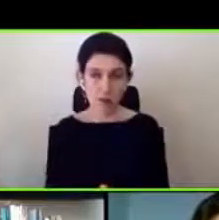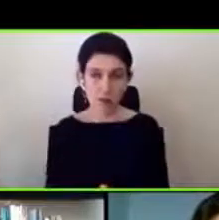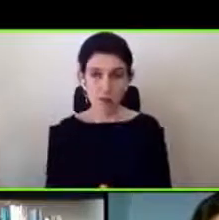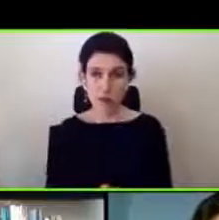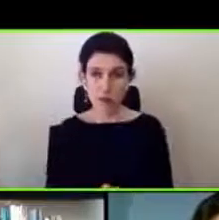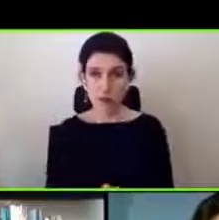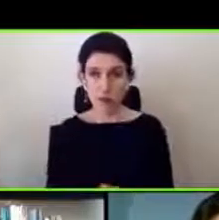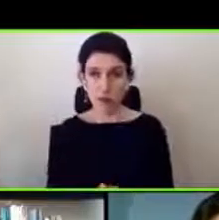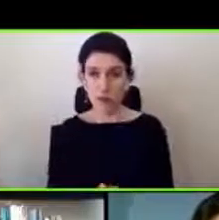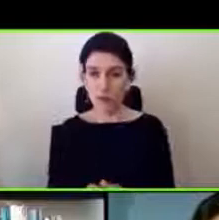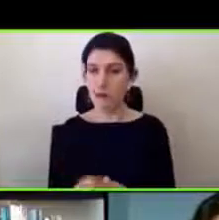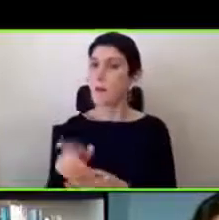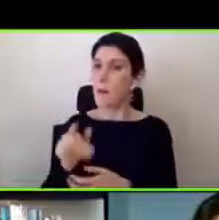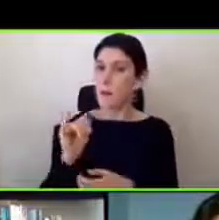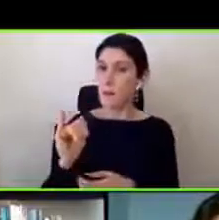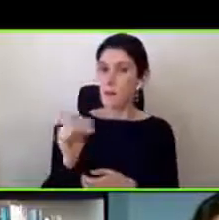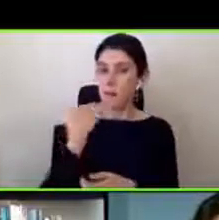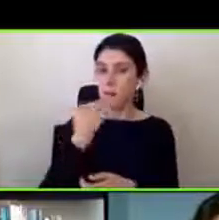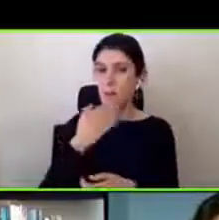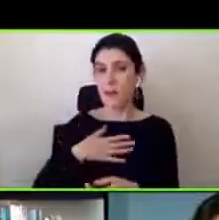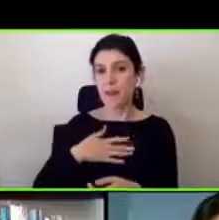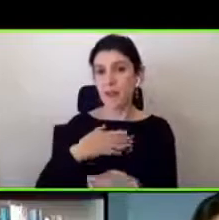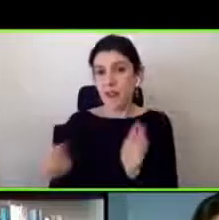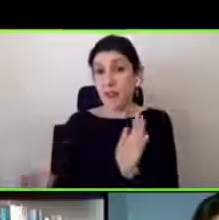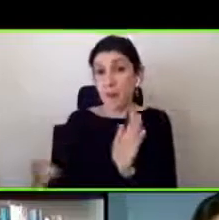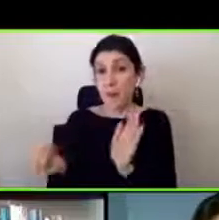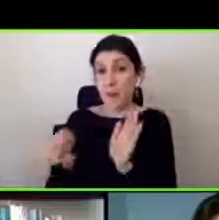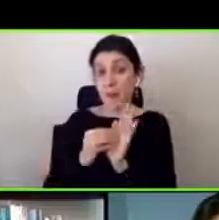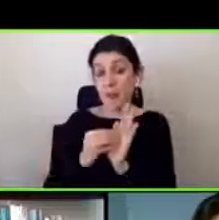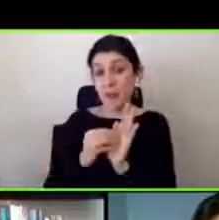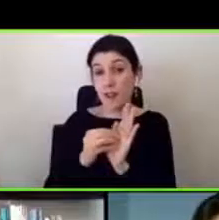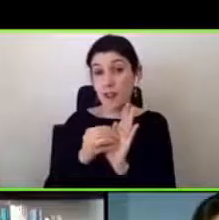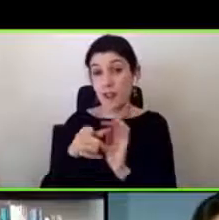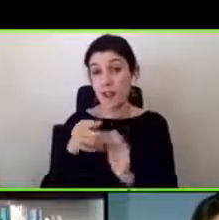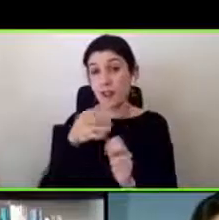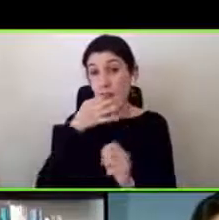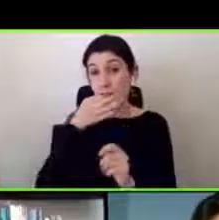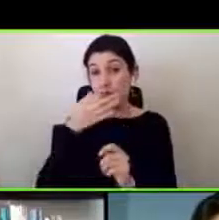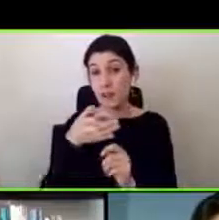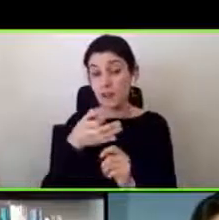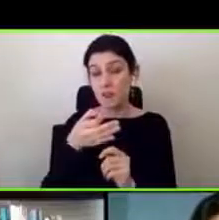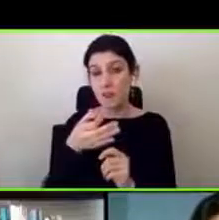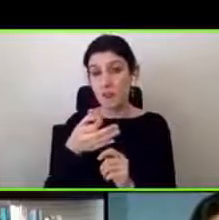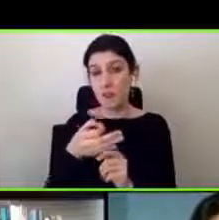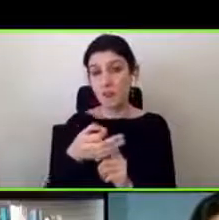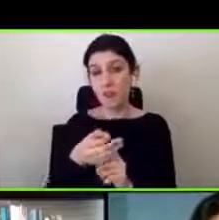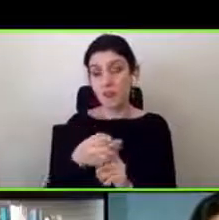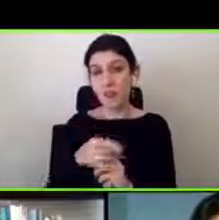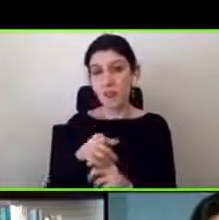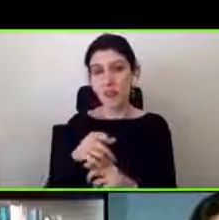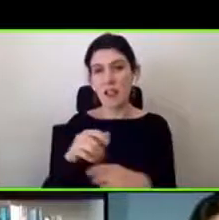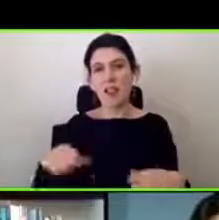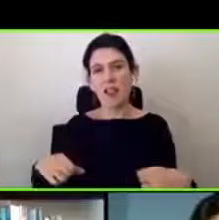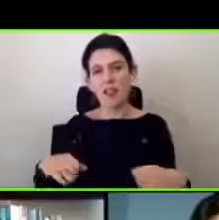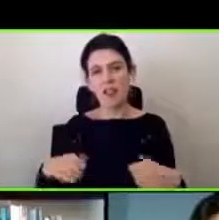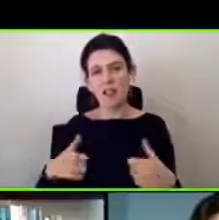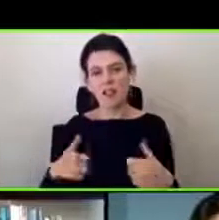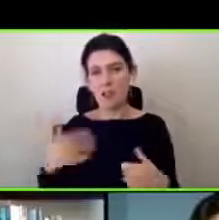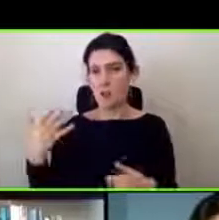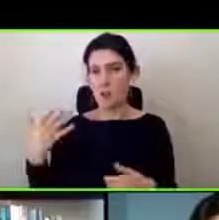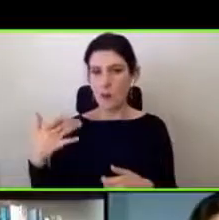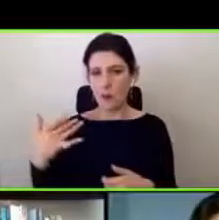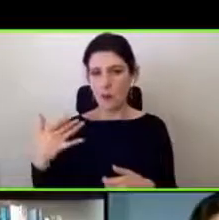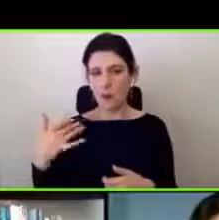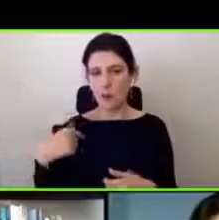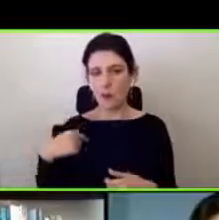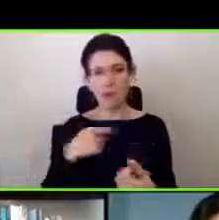Sí, yo quisiera también agregar algo ahí de lo que ustedes acaban de señalar, que en la adolescencia es muy importante el empoderamiento